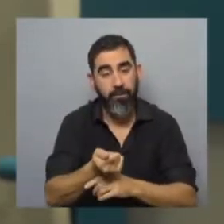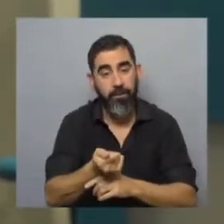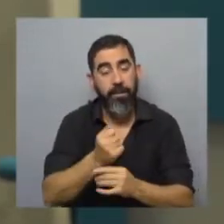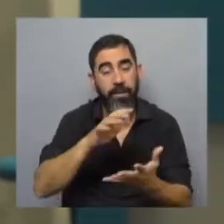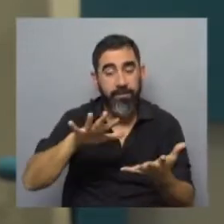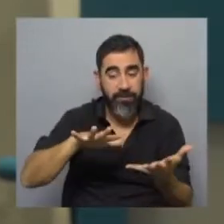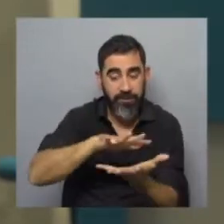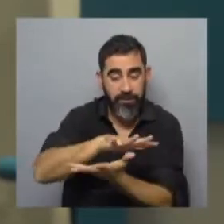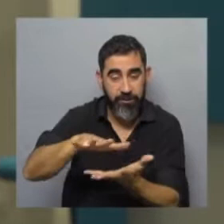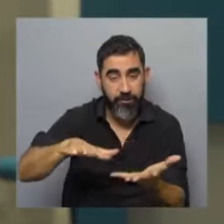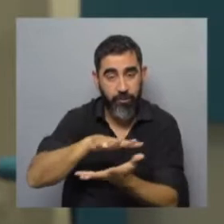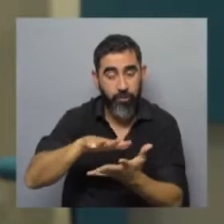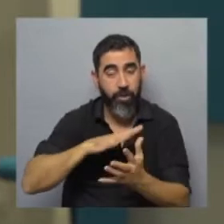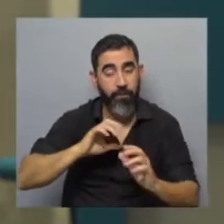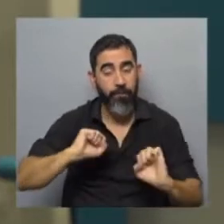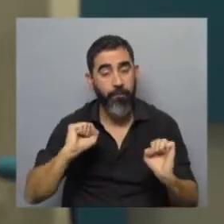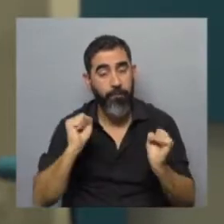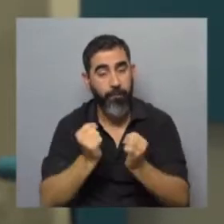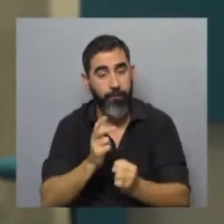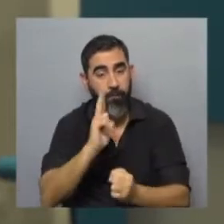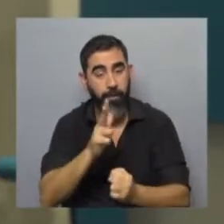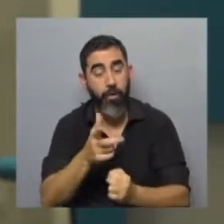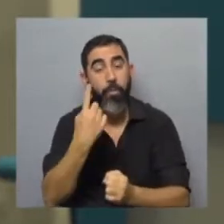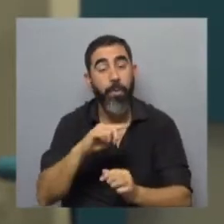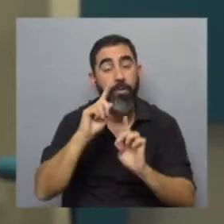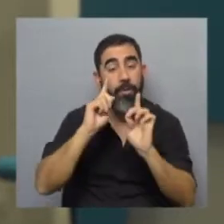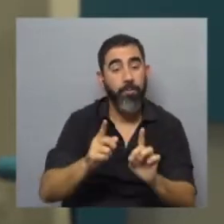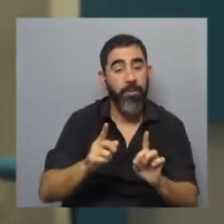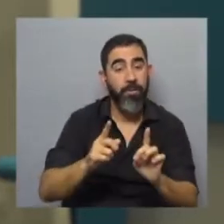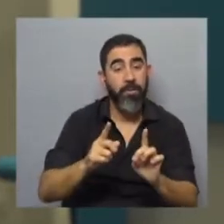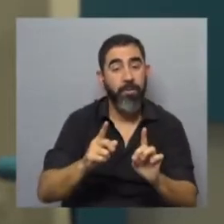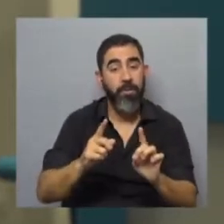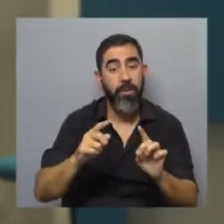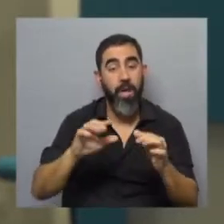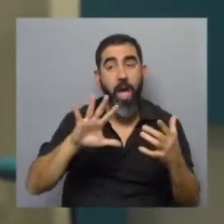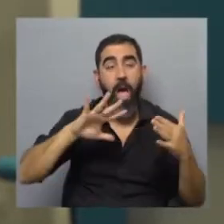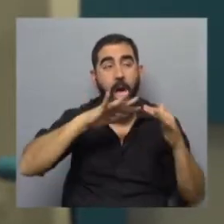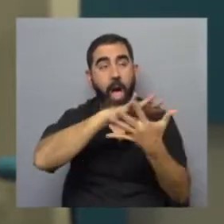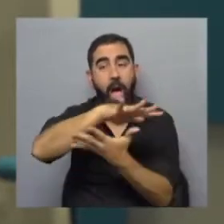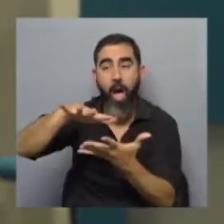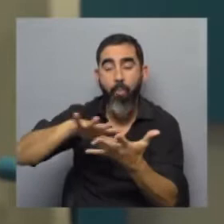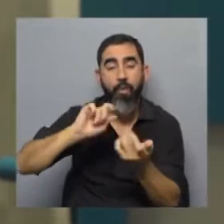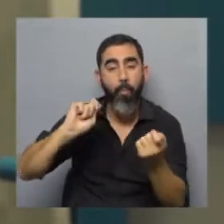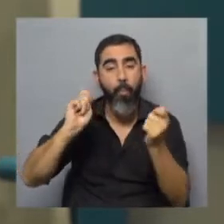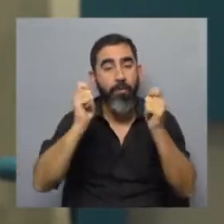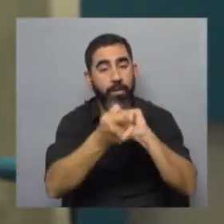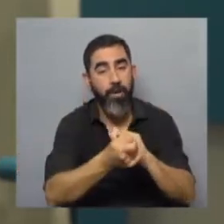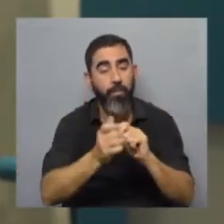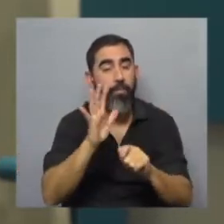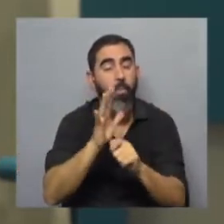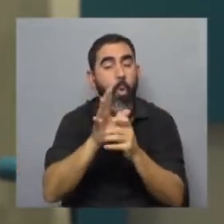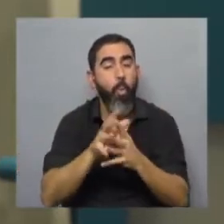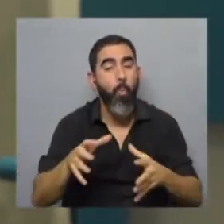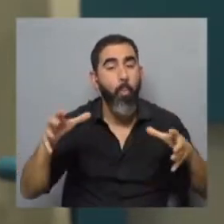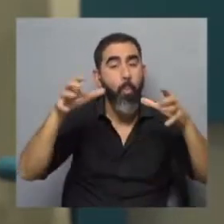condiciones de refrigeración, pero también utilizando lo que son las atmósferas modificadas, que serían distintos tipos de bolsas